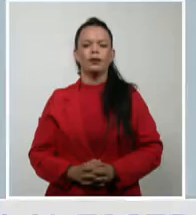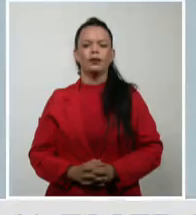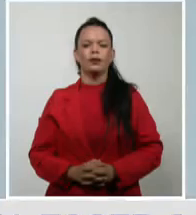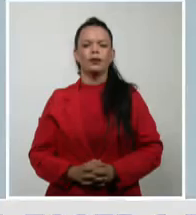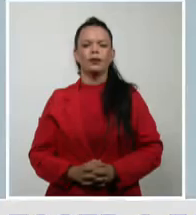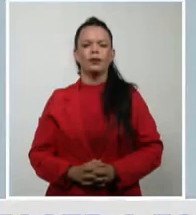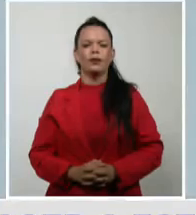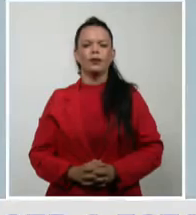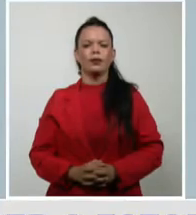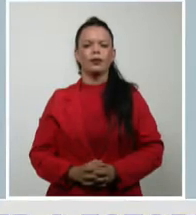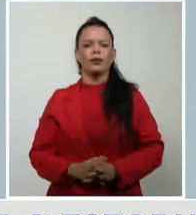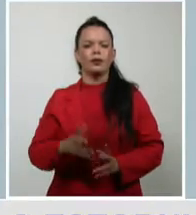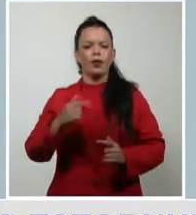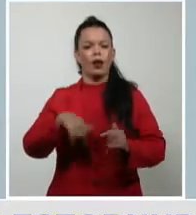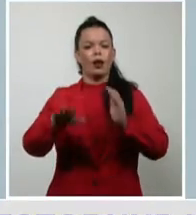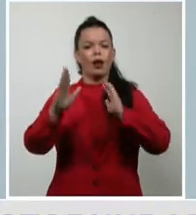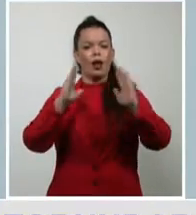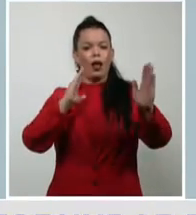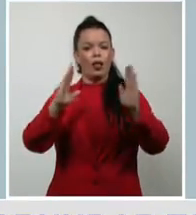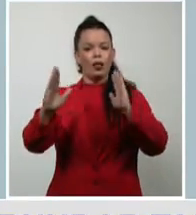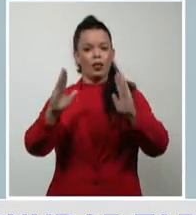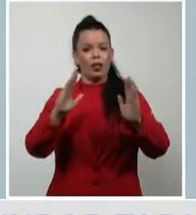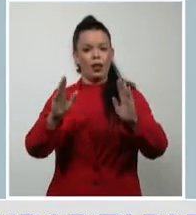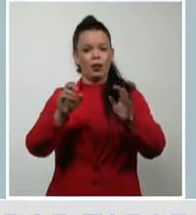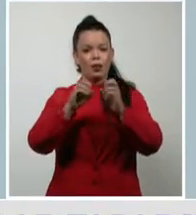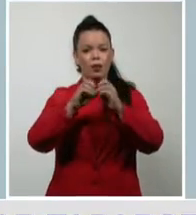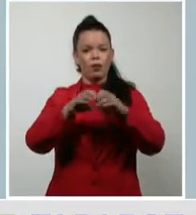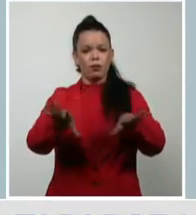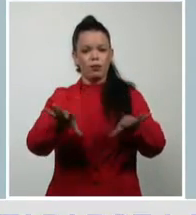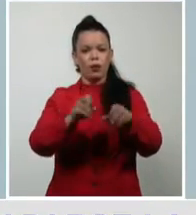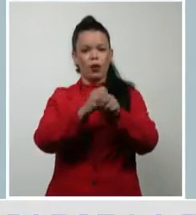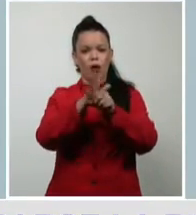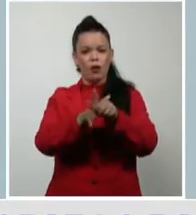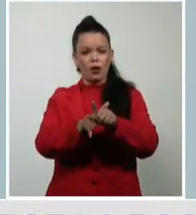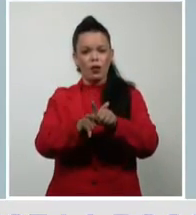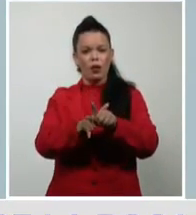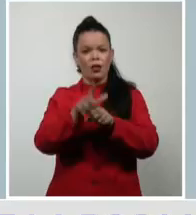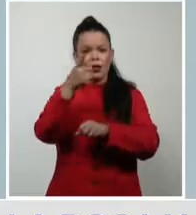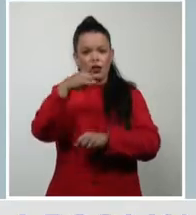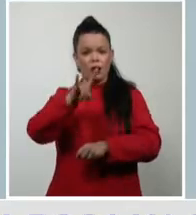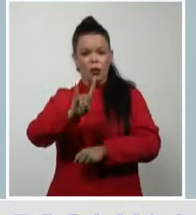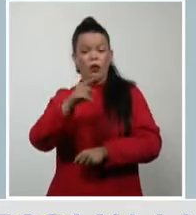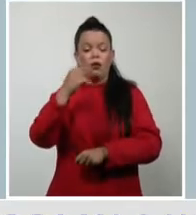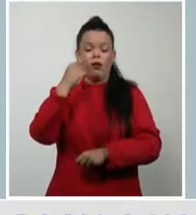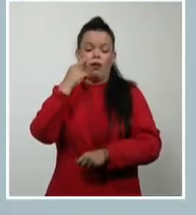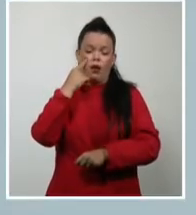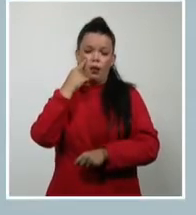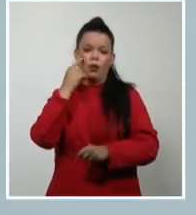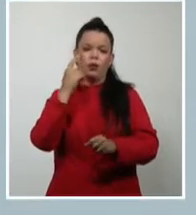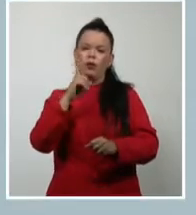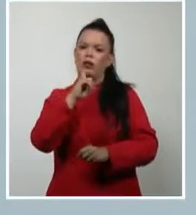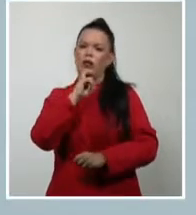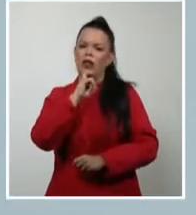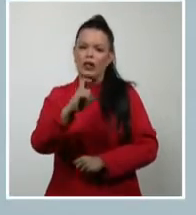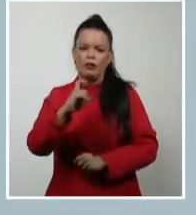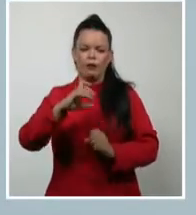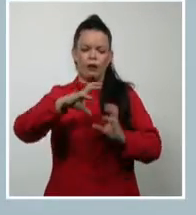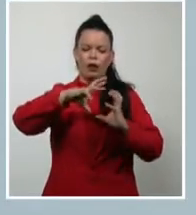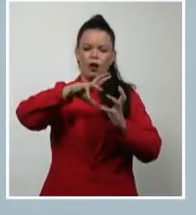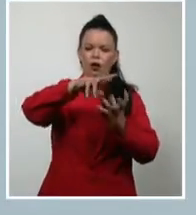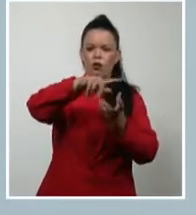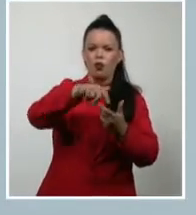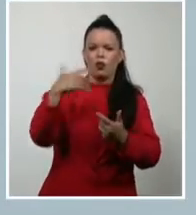En tiempos de la pandemia de la COVID-19, estamos ante uno de los desafíos más grandes que ha enfrentado el planeta y el medio ambiente en